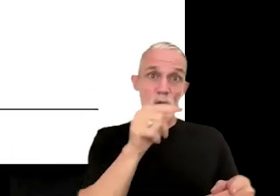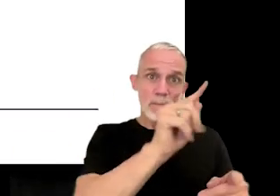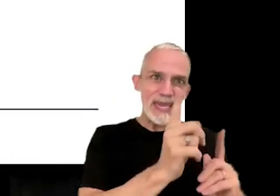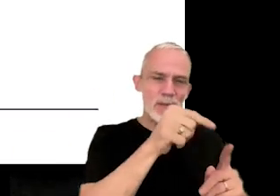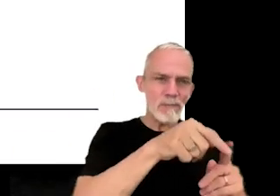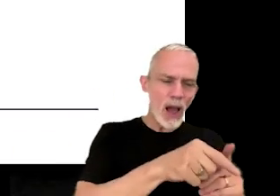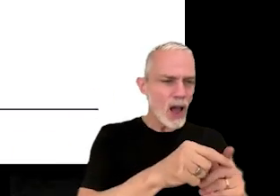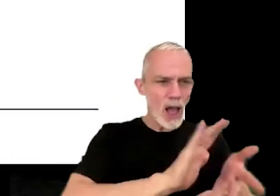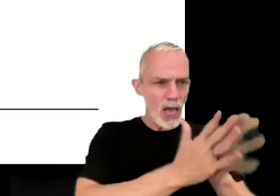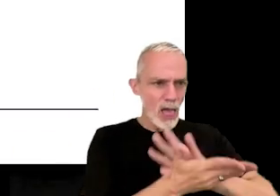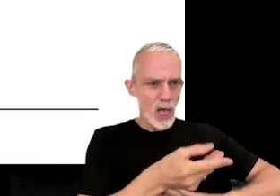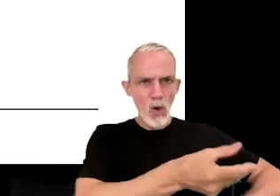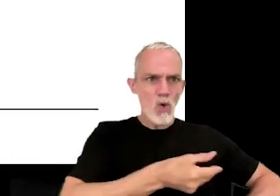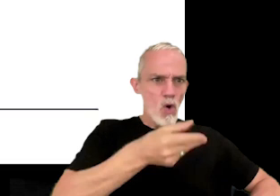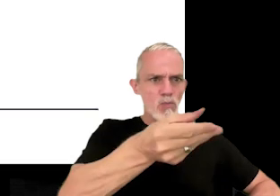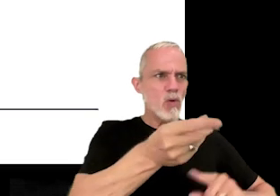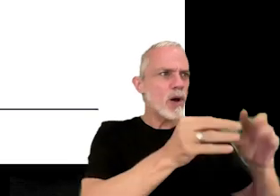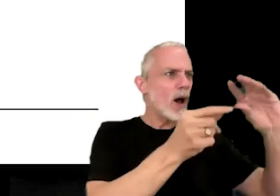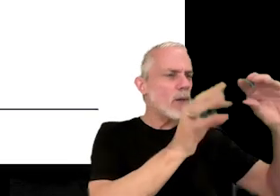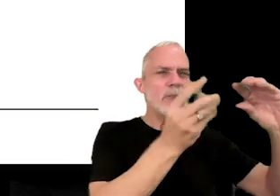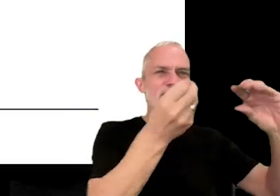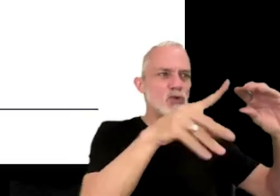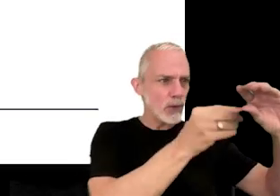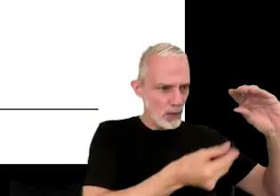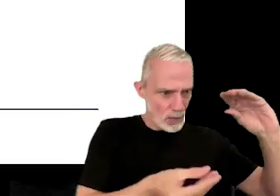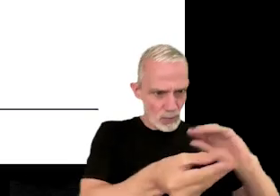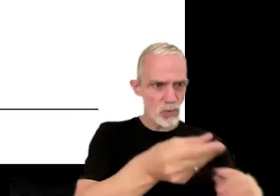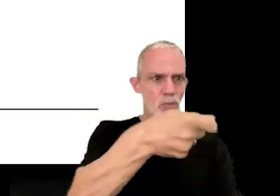jurada sin la necesidad de otro formulario.